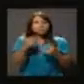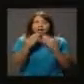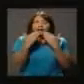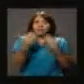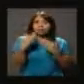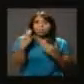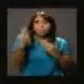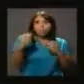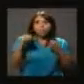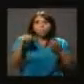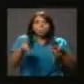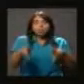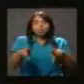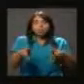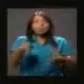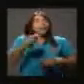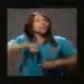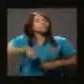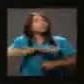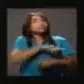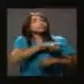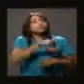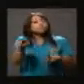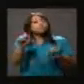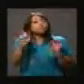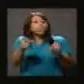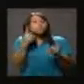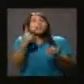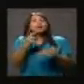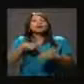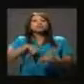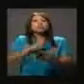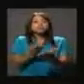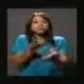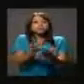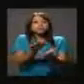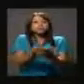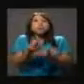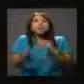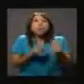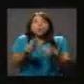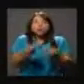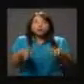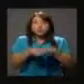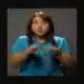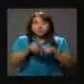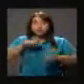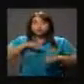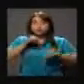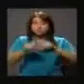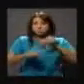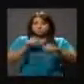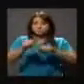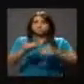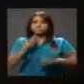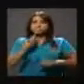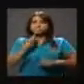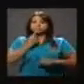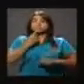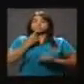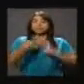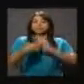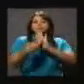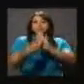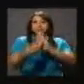poder ver como lo queremos hacer que es lo más importante y además tener la garantía de la perseverancia y de la seriedad que nos representa